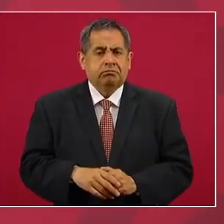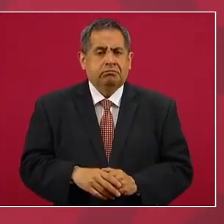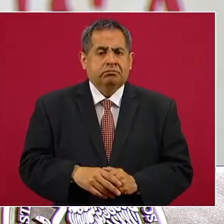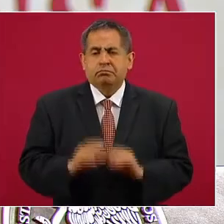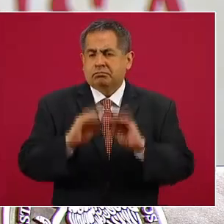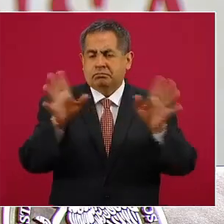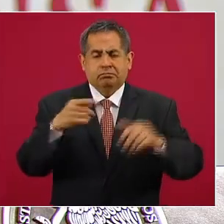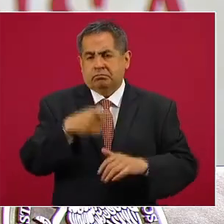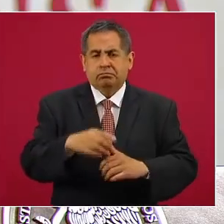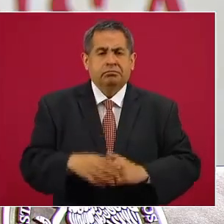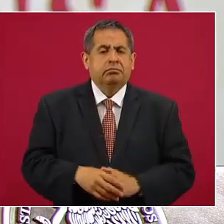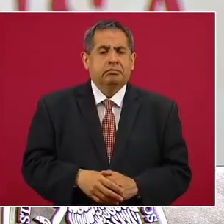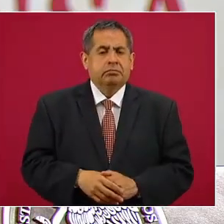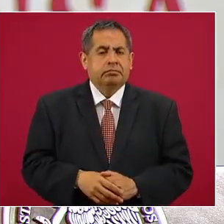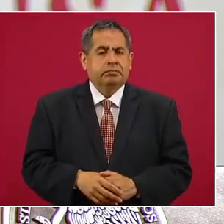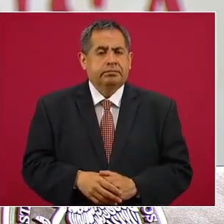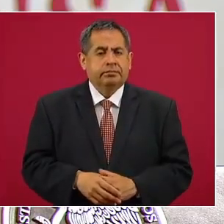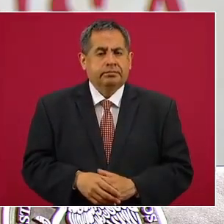claro,